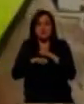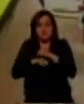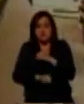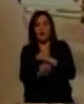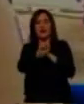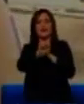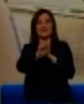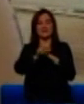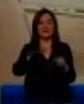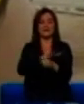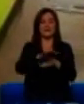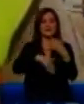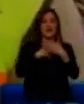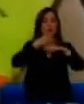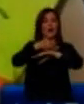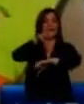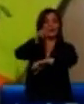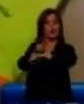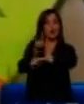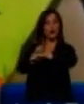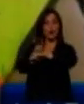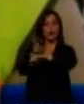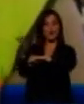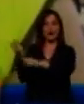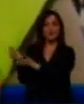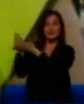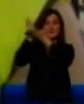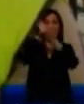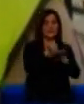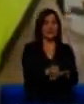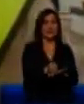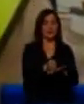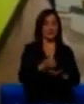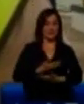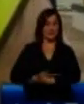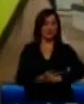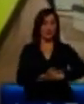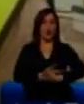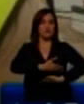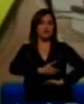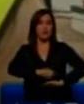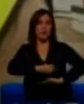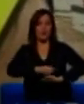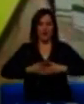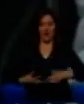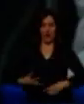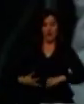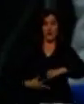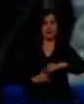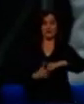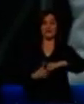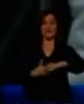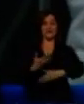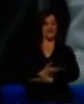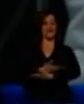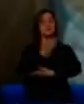posterior ya llegó una señora ginecóloga, la cual nos ayudó. Hasta mientras la niña mamaba, nos ayudó a cortar el cordoncito. La nena con